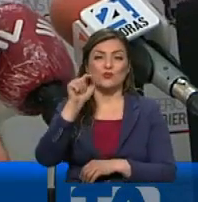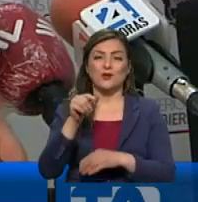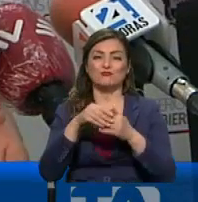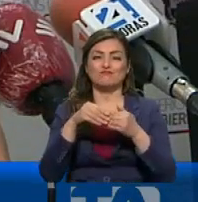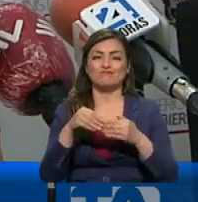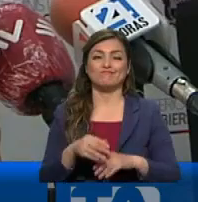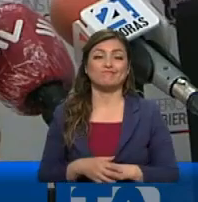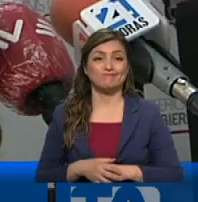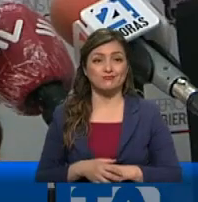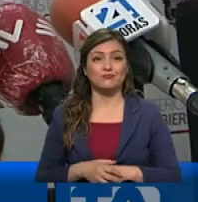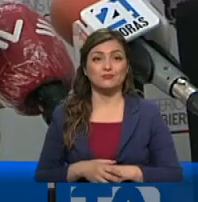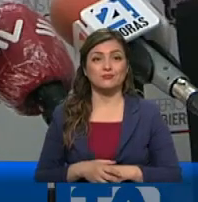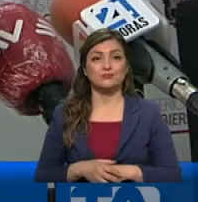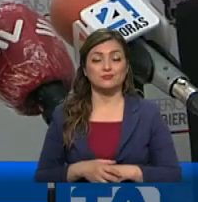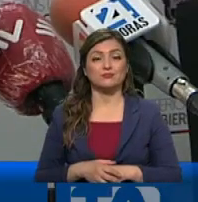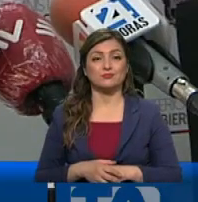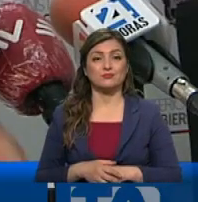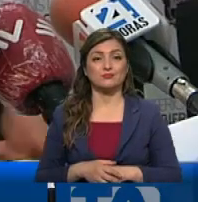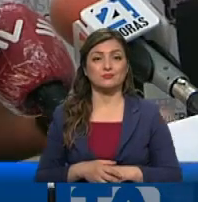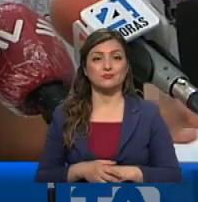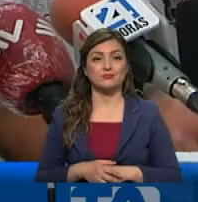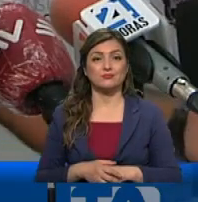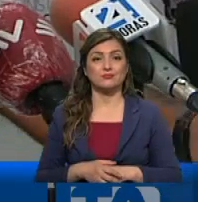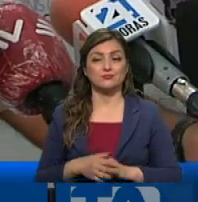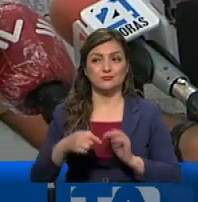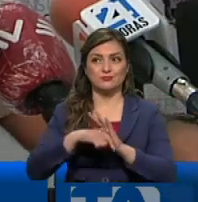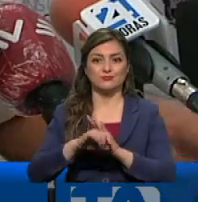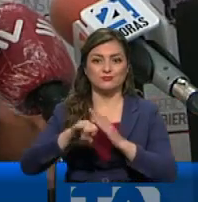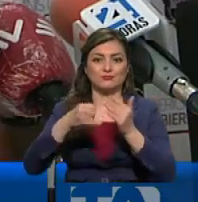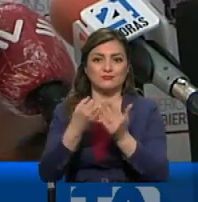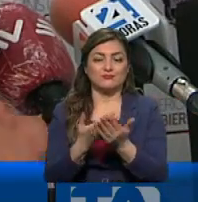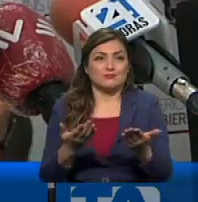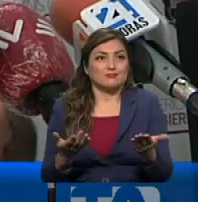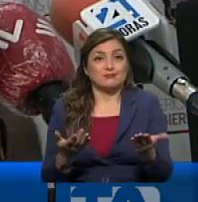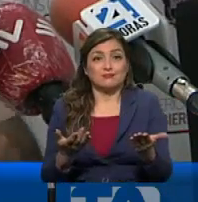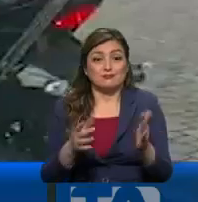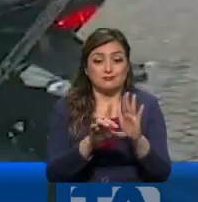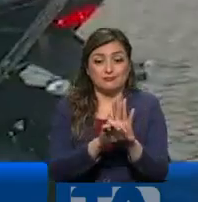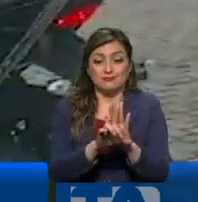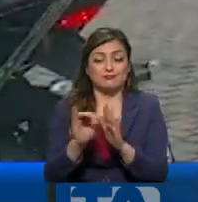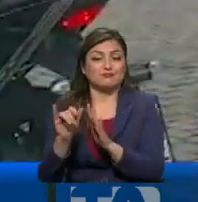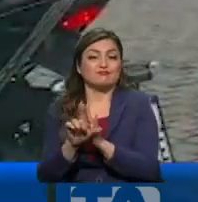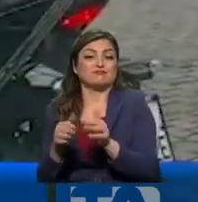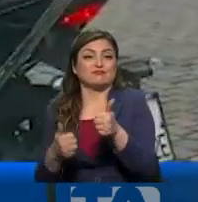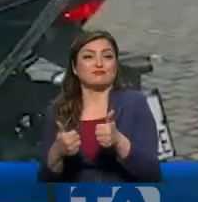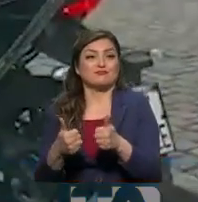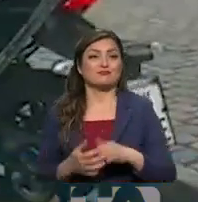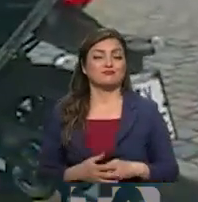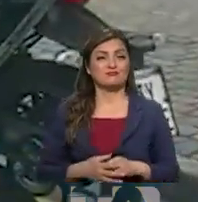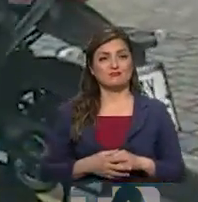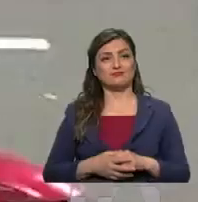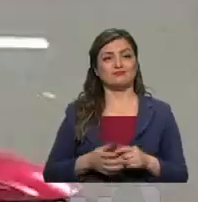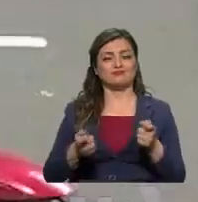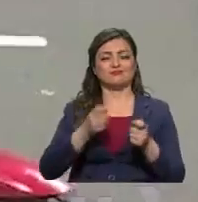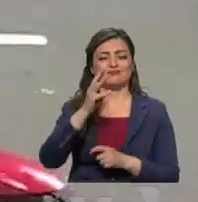de acuerdo a la primera información. Obviamente habrá que justificar si es que es de carácter legal o ilegal. En uno de los al menos